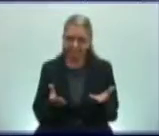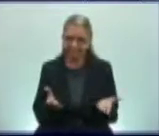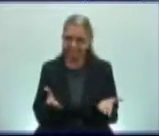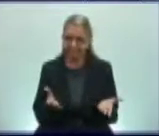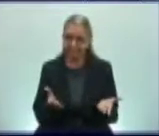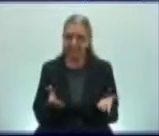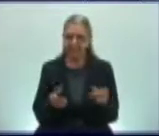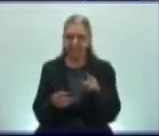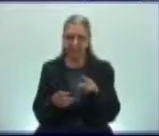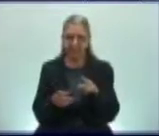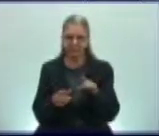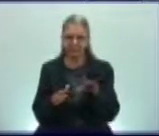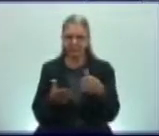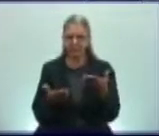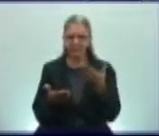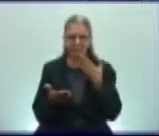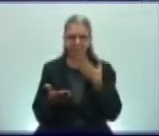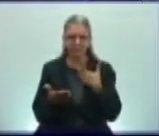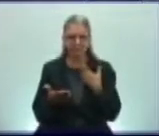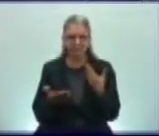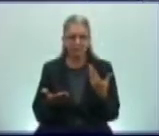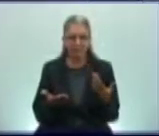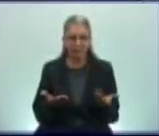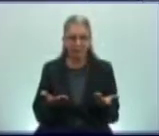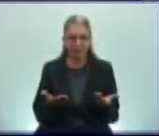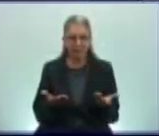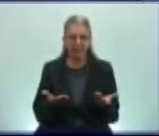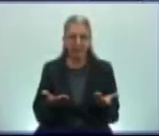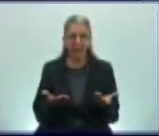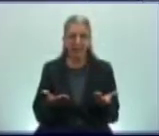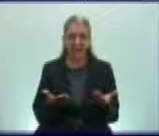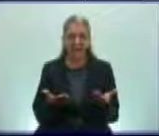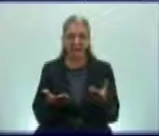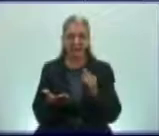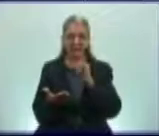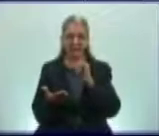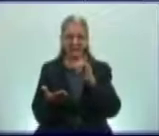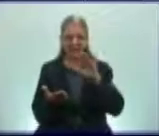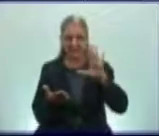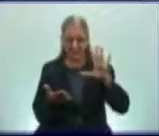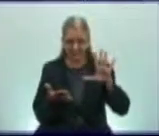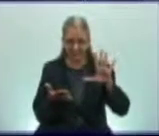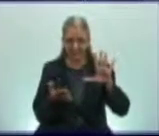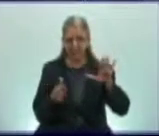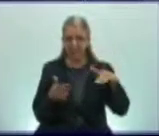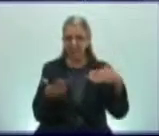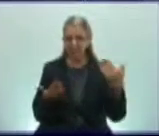tanto, si identifico que 65 es